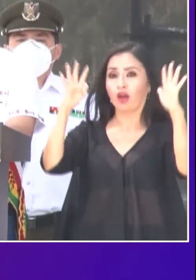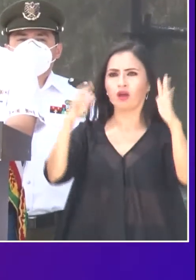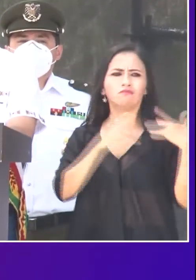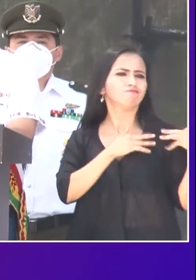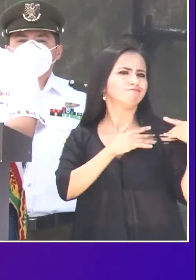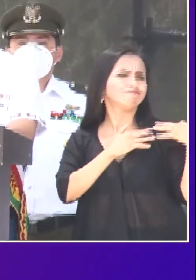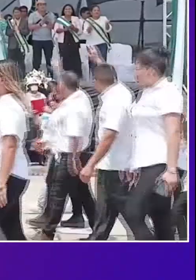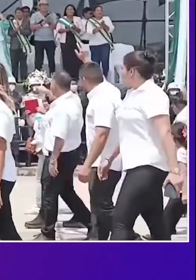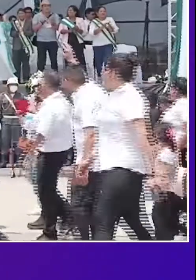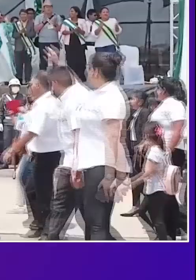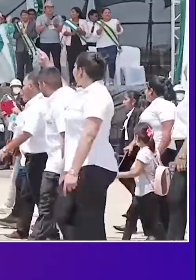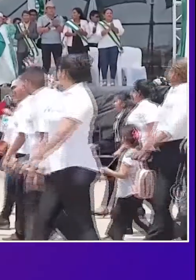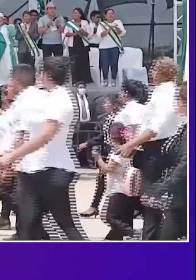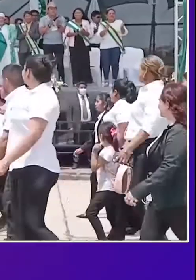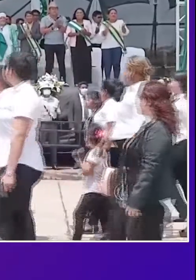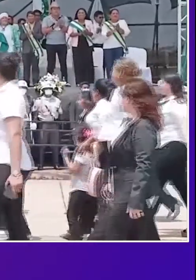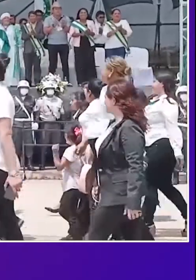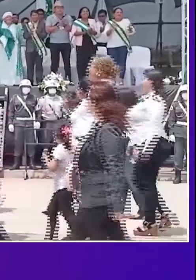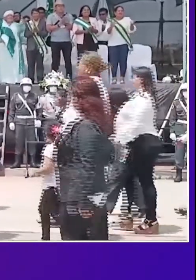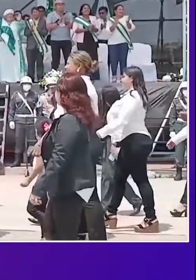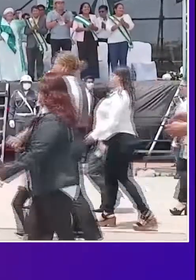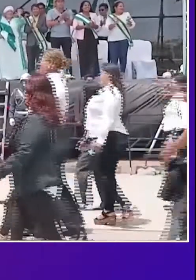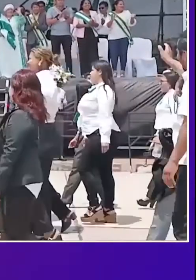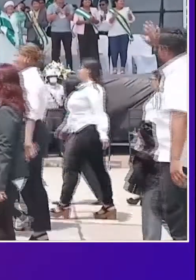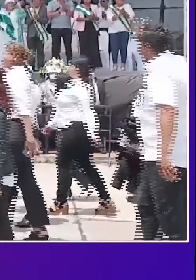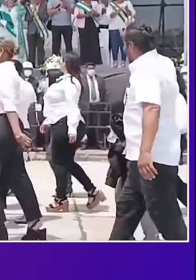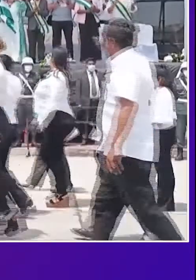hecho nace